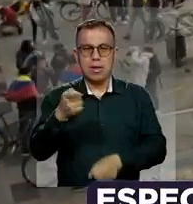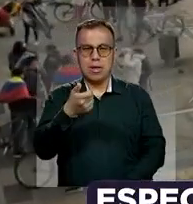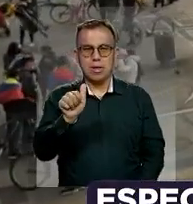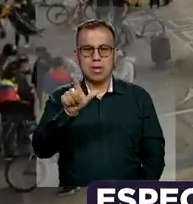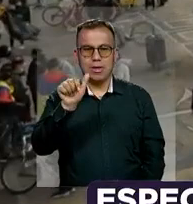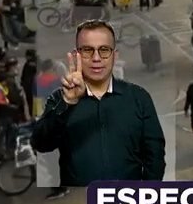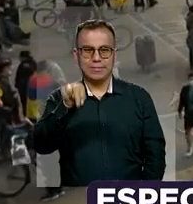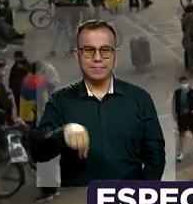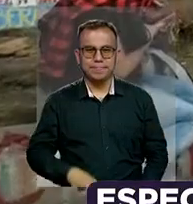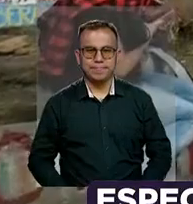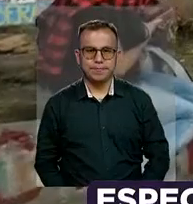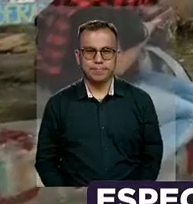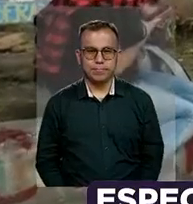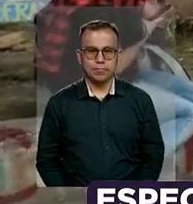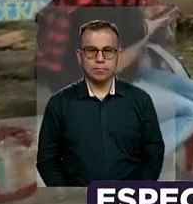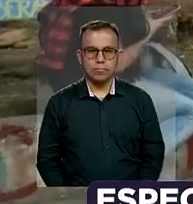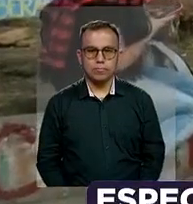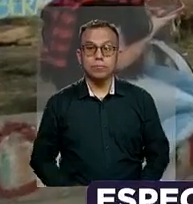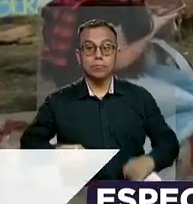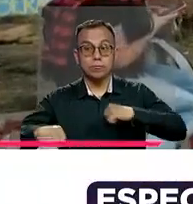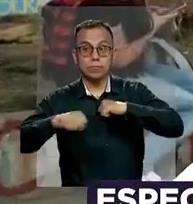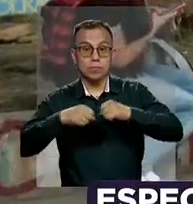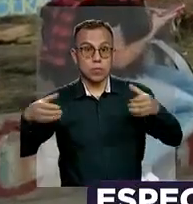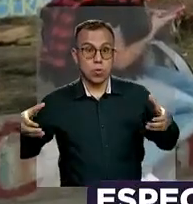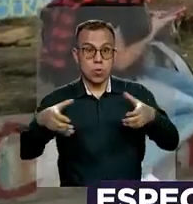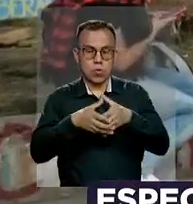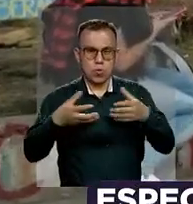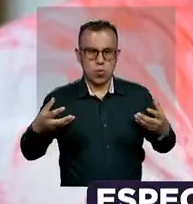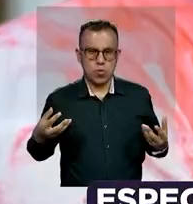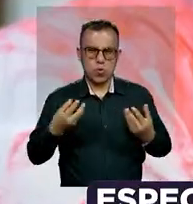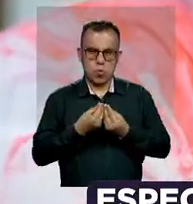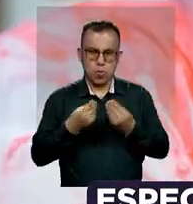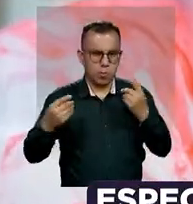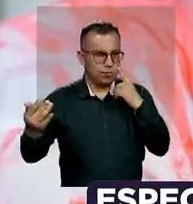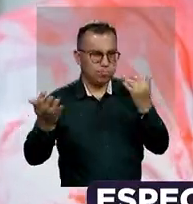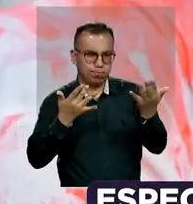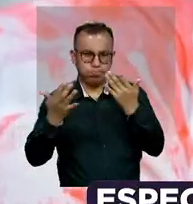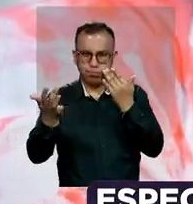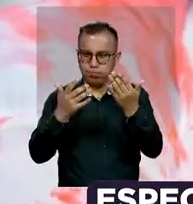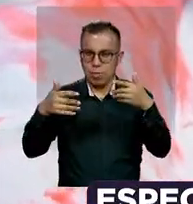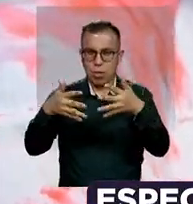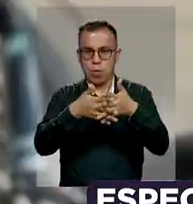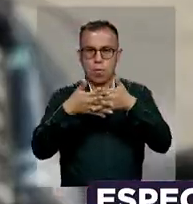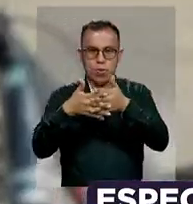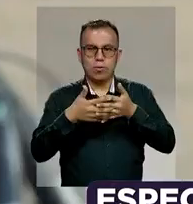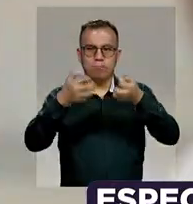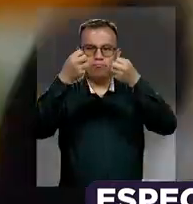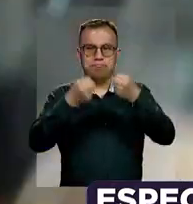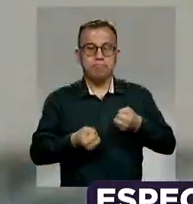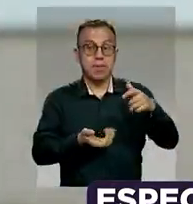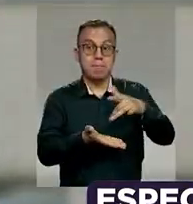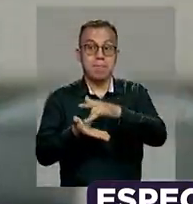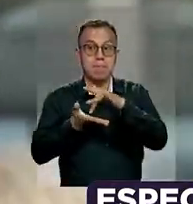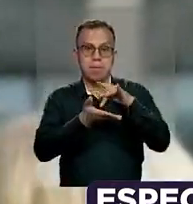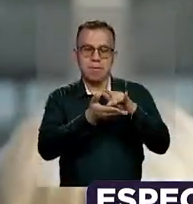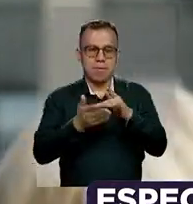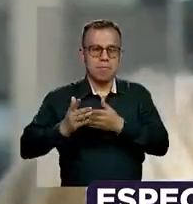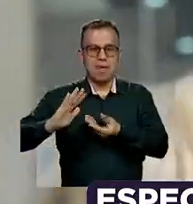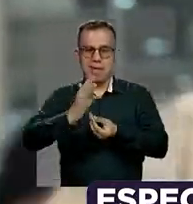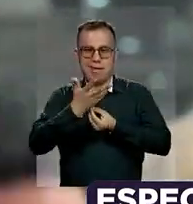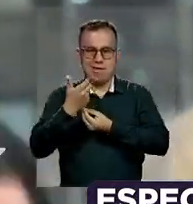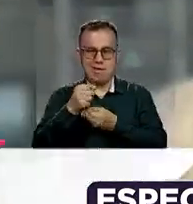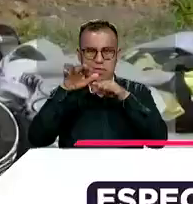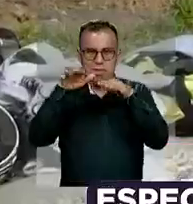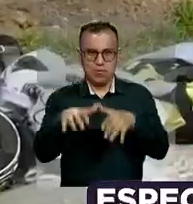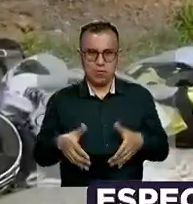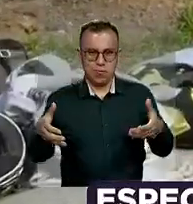la nota. El movimiento hip hop de Bogotá se ha concentrado en el portal de las Américas con la participación de los artistas más